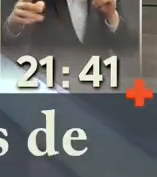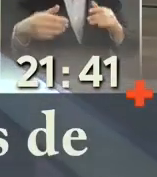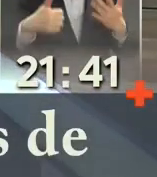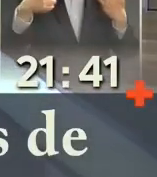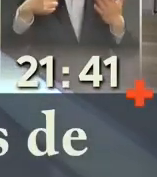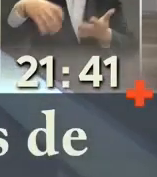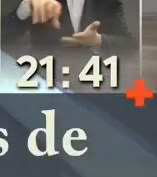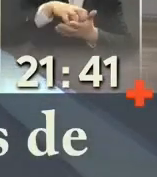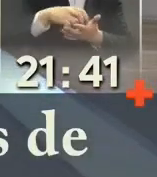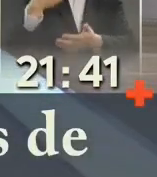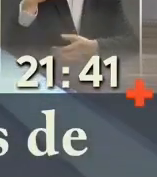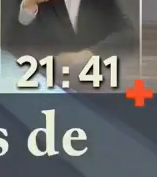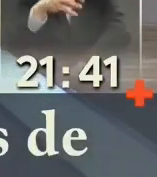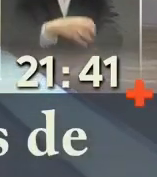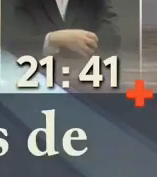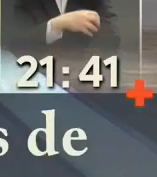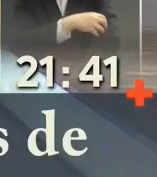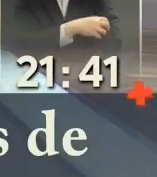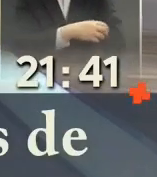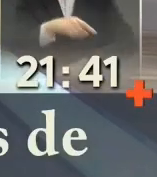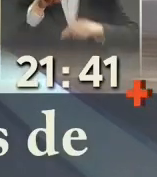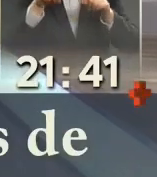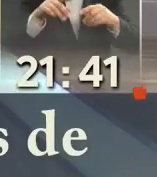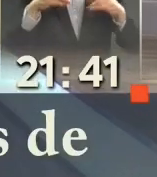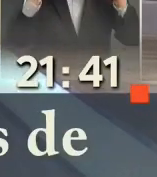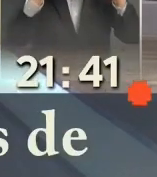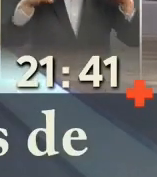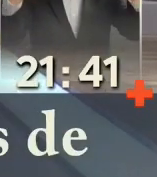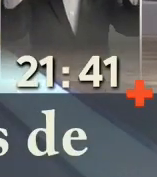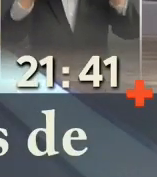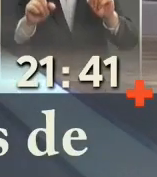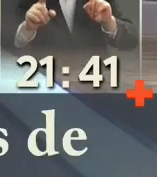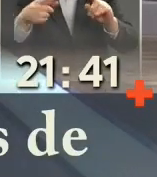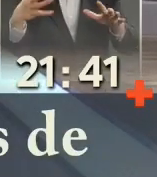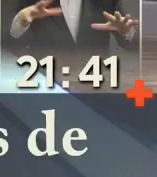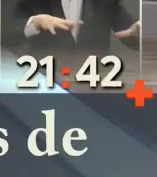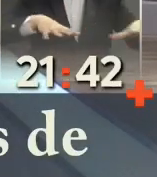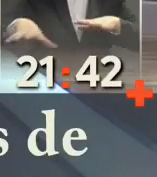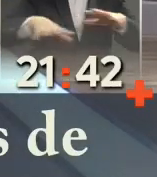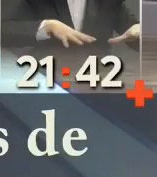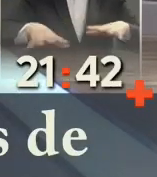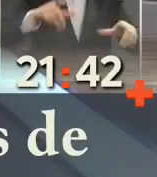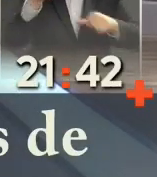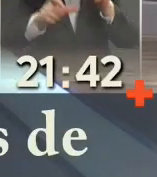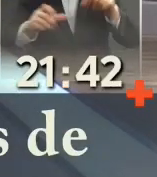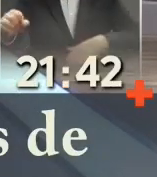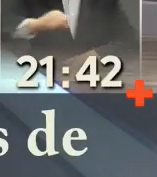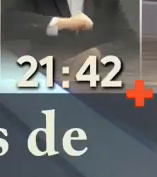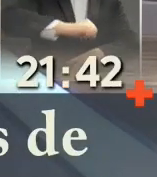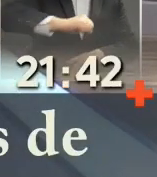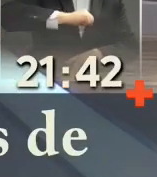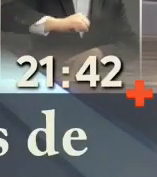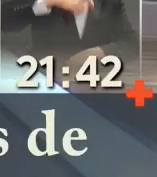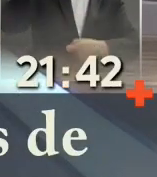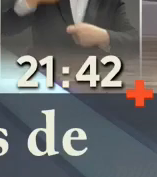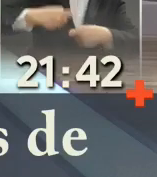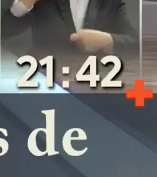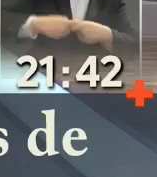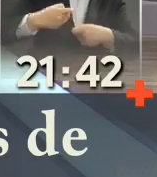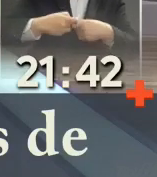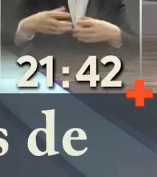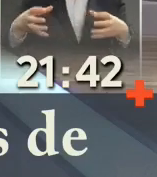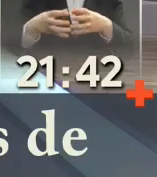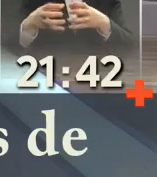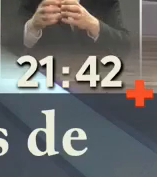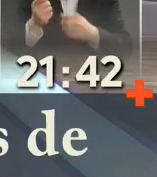comunas y 2 regiones con torres de transmisión eléctrica ha despertado un movimiento ciudadano que se niega a su realización. Un equipo de